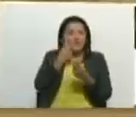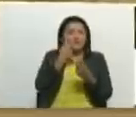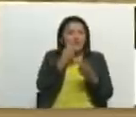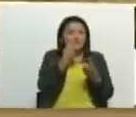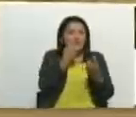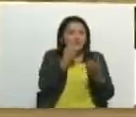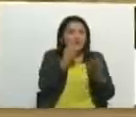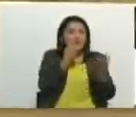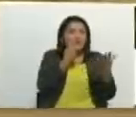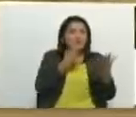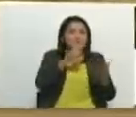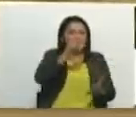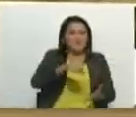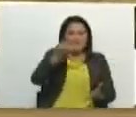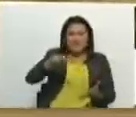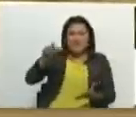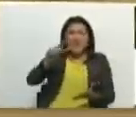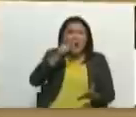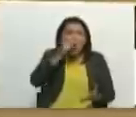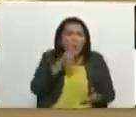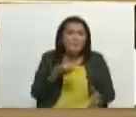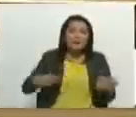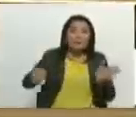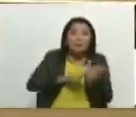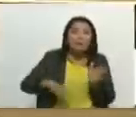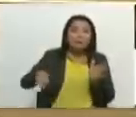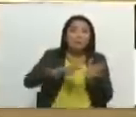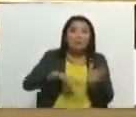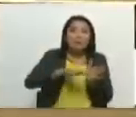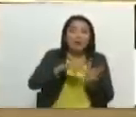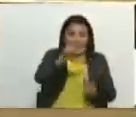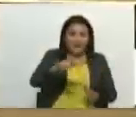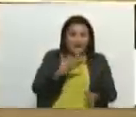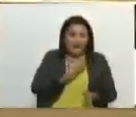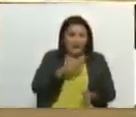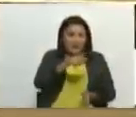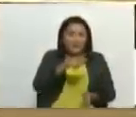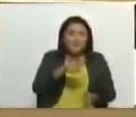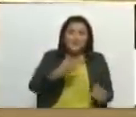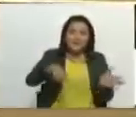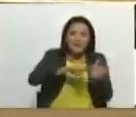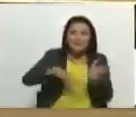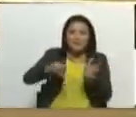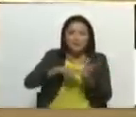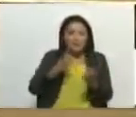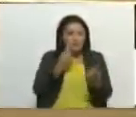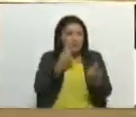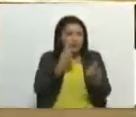las soeces expresiones de este ciudadano,